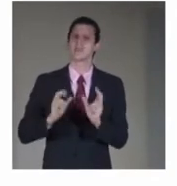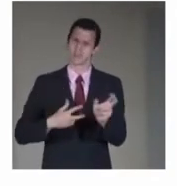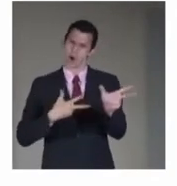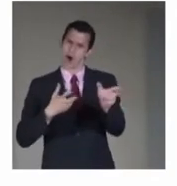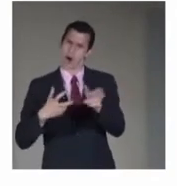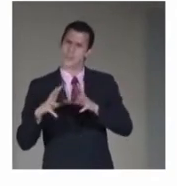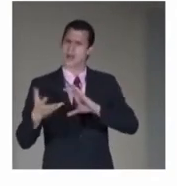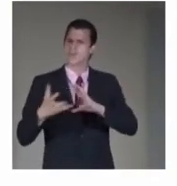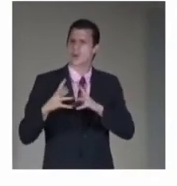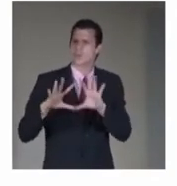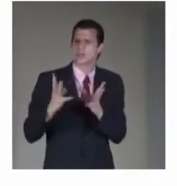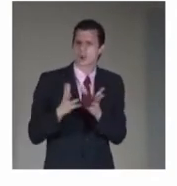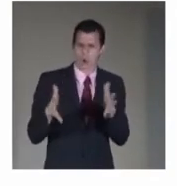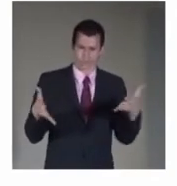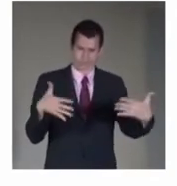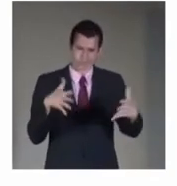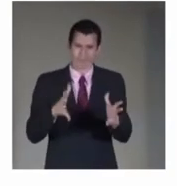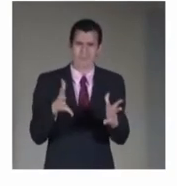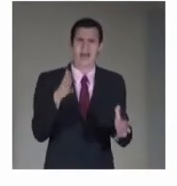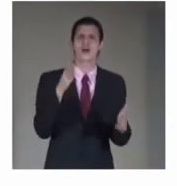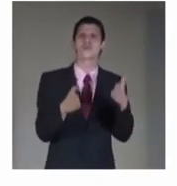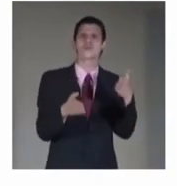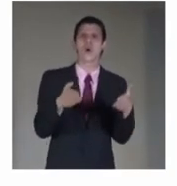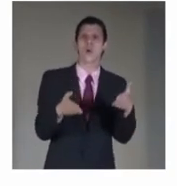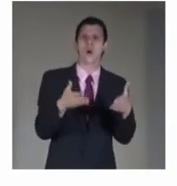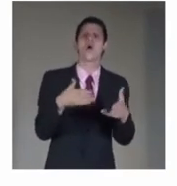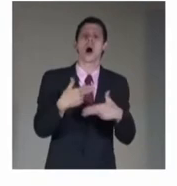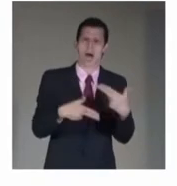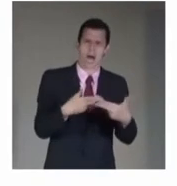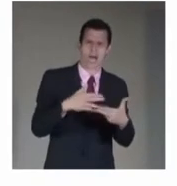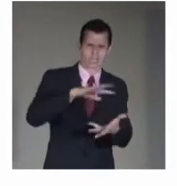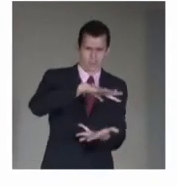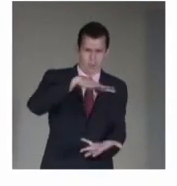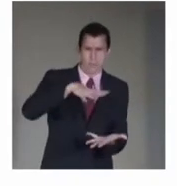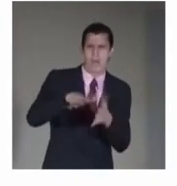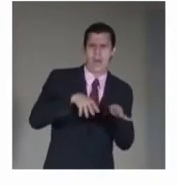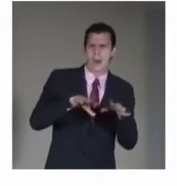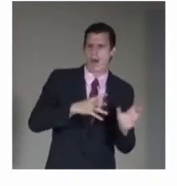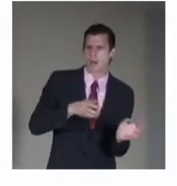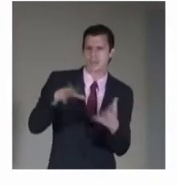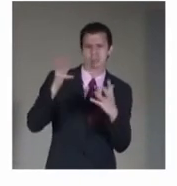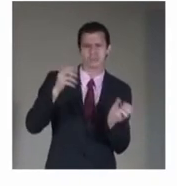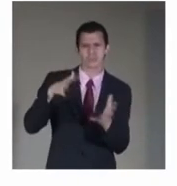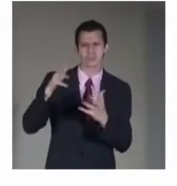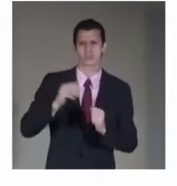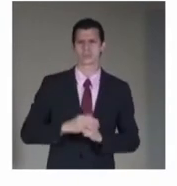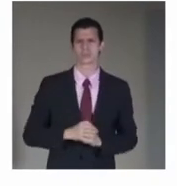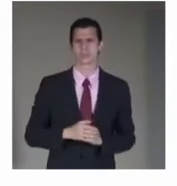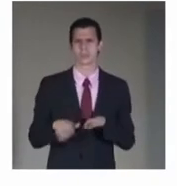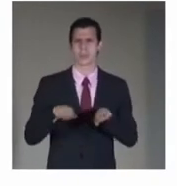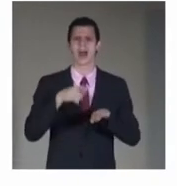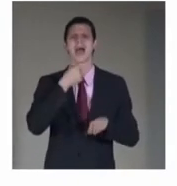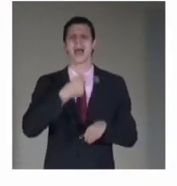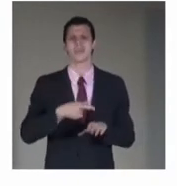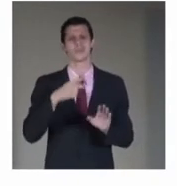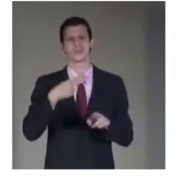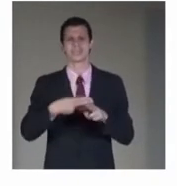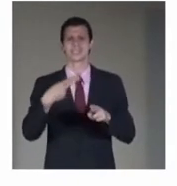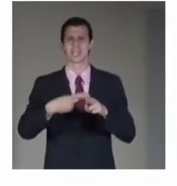este armamento o sea armamento para el comando espacial incluyendo los famosos armamentos